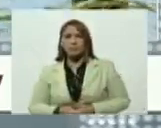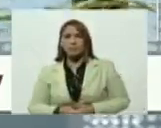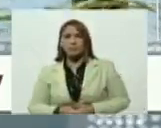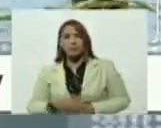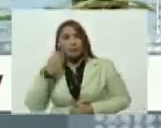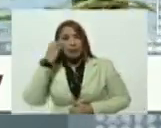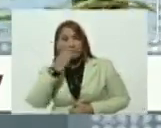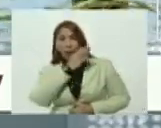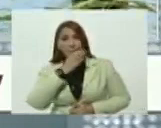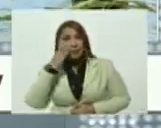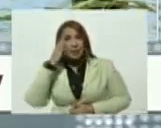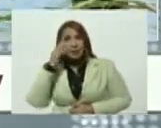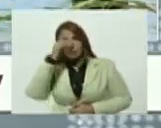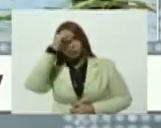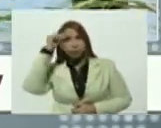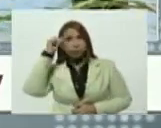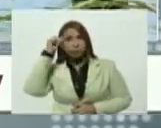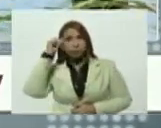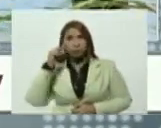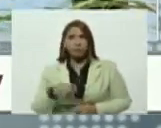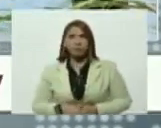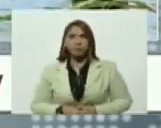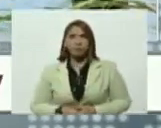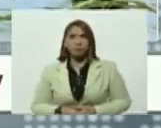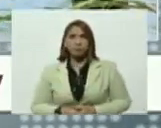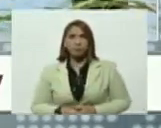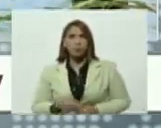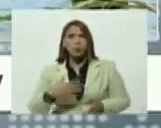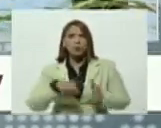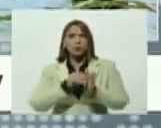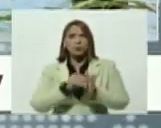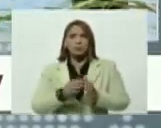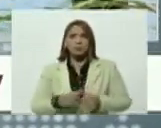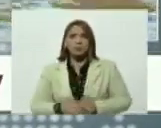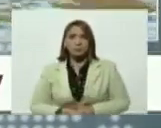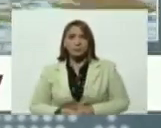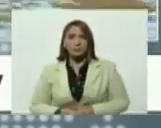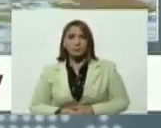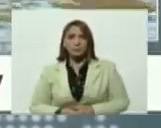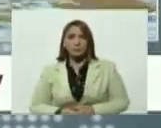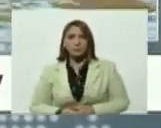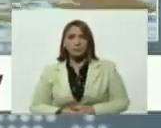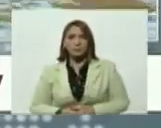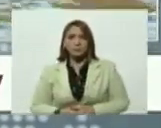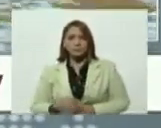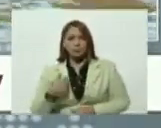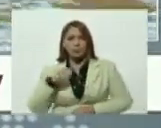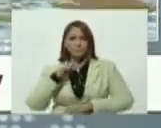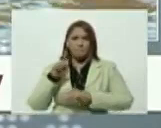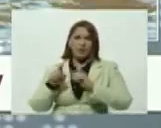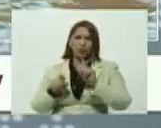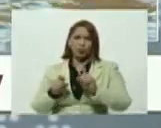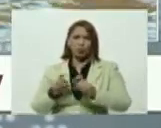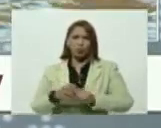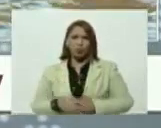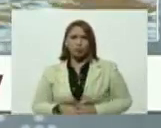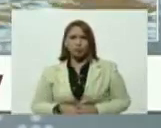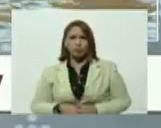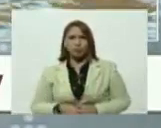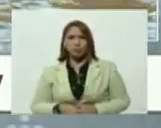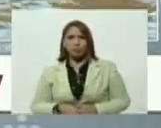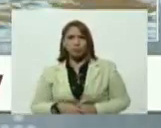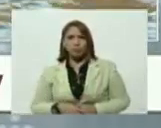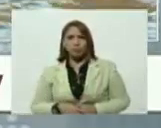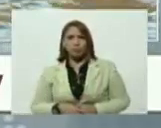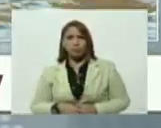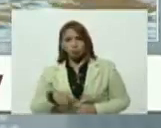Capriles Radosky y de Julio Borges. Otra vez, mi pregunta, como joven